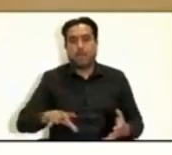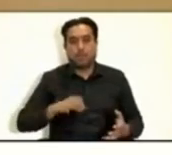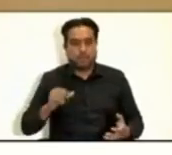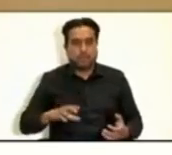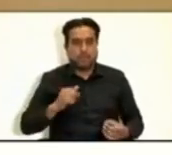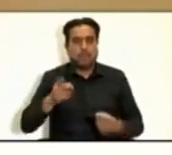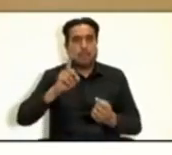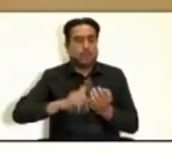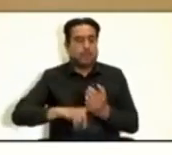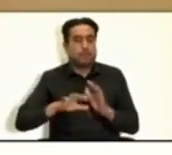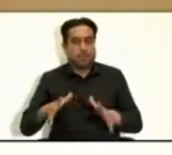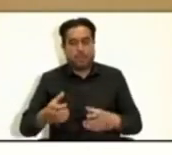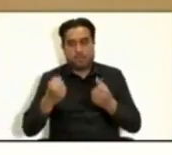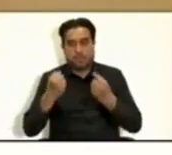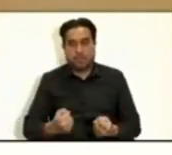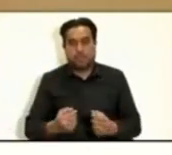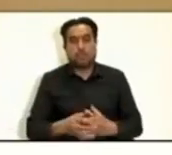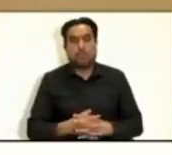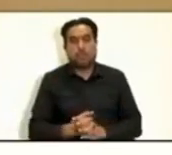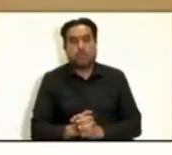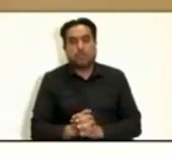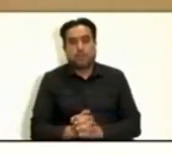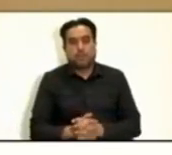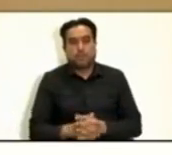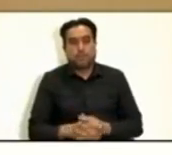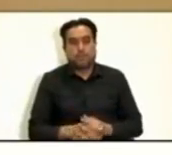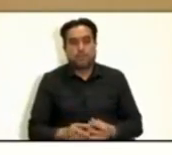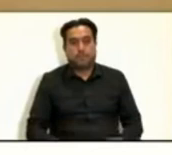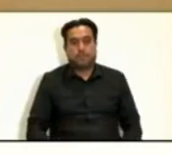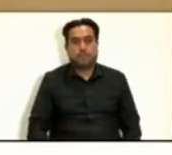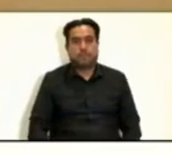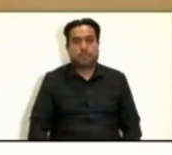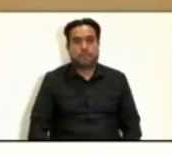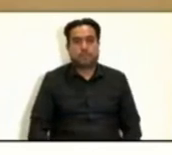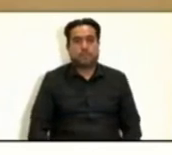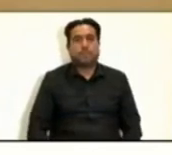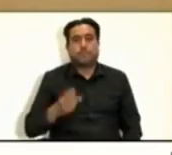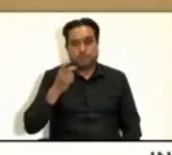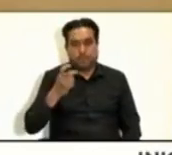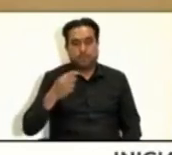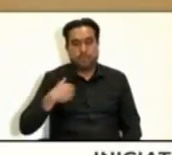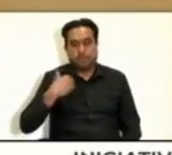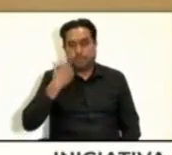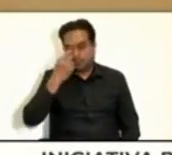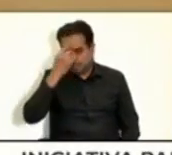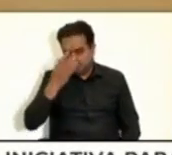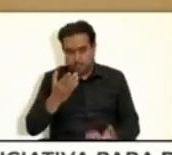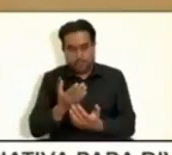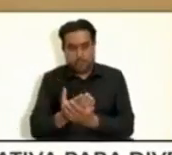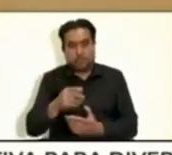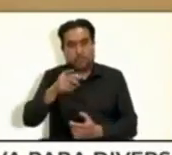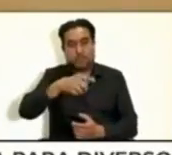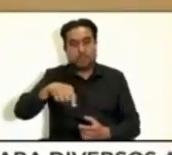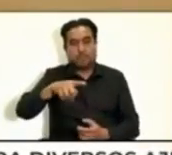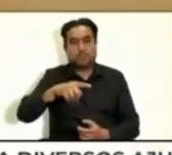por garantizar por lo anterior expuesto nos permitimos someter a la consideración de la asamblea